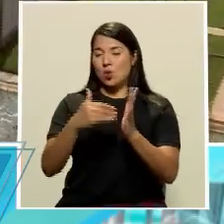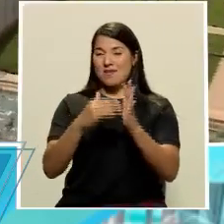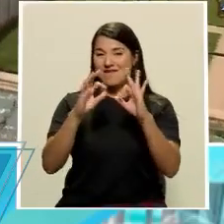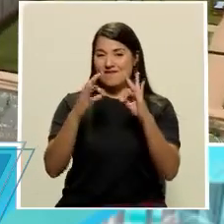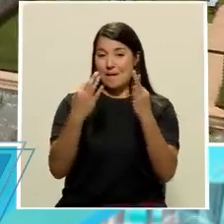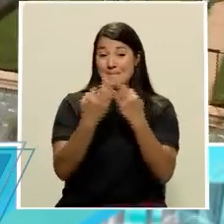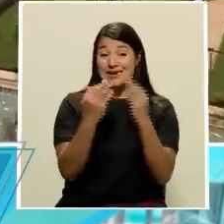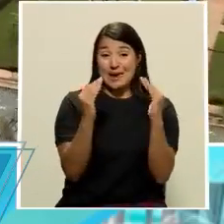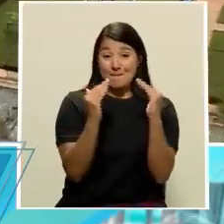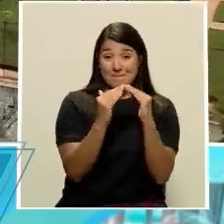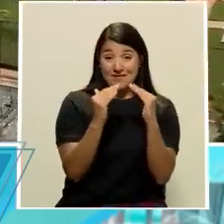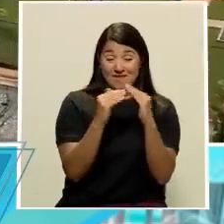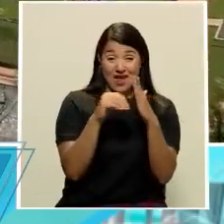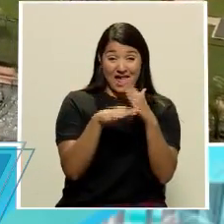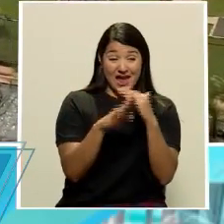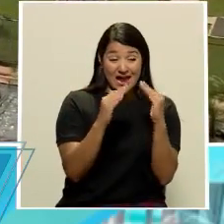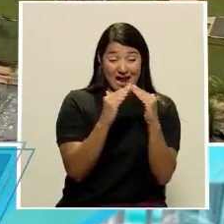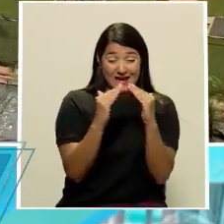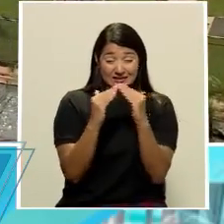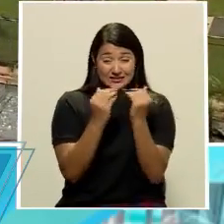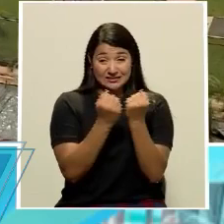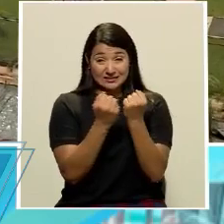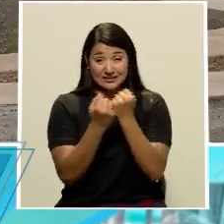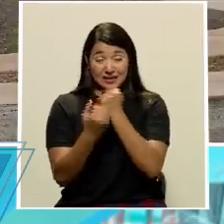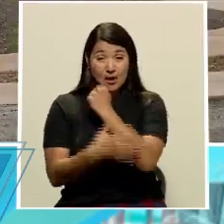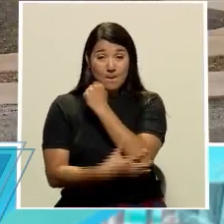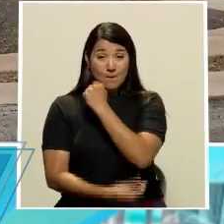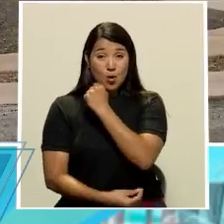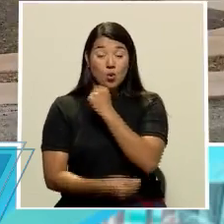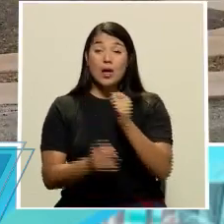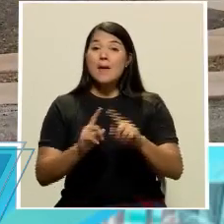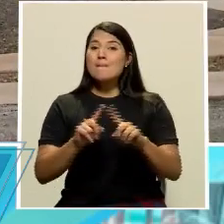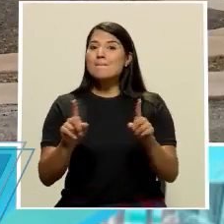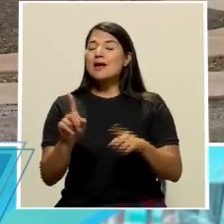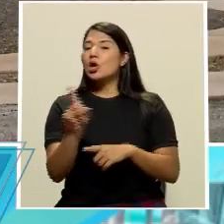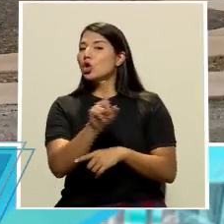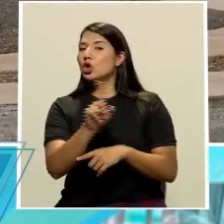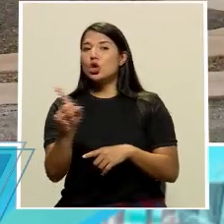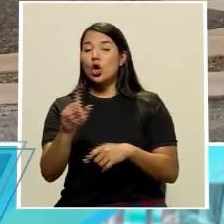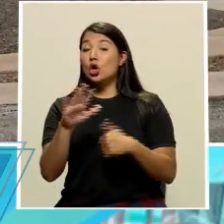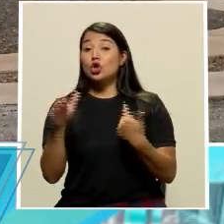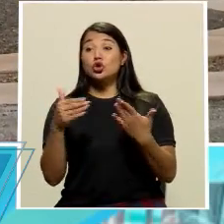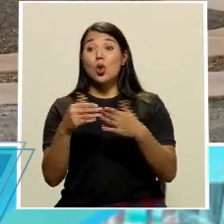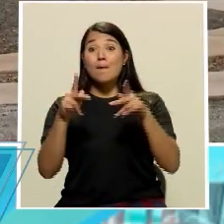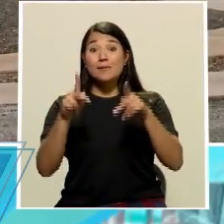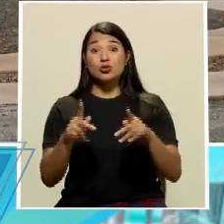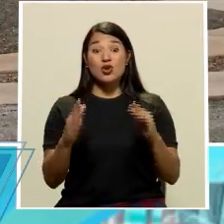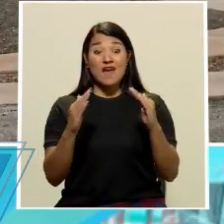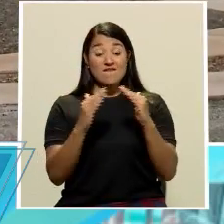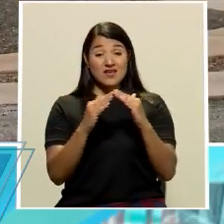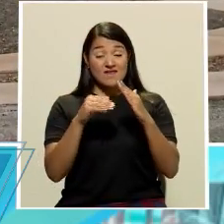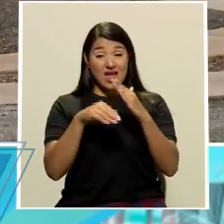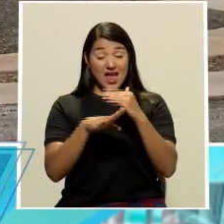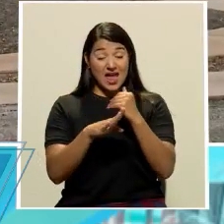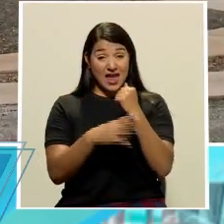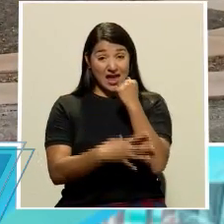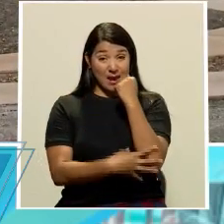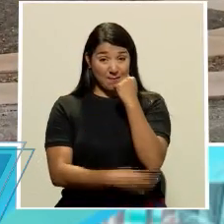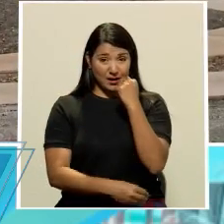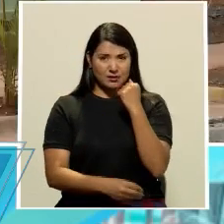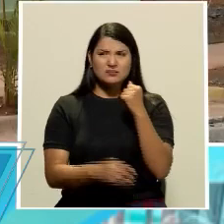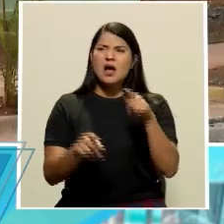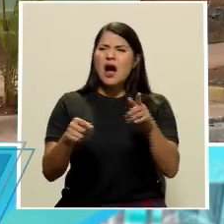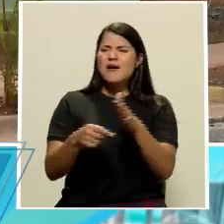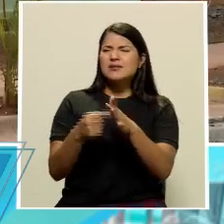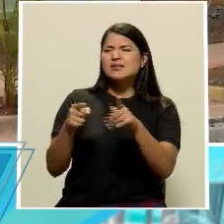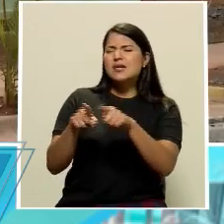en condiciones de precarios, pero esas no son todas las familias que viven en precario. Tenemos gente que vive hacinada o en